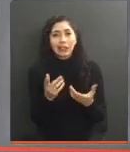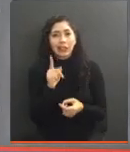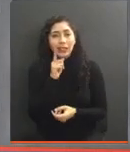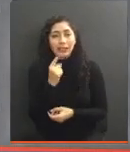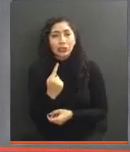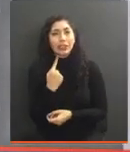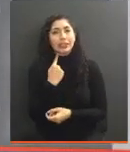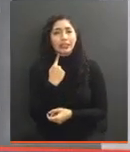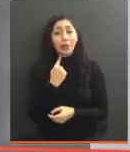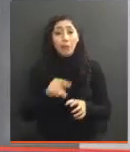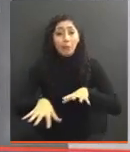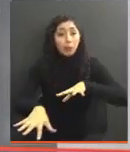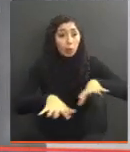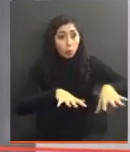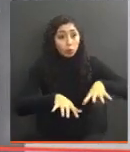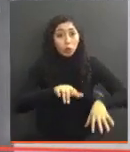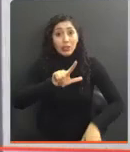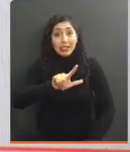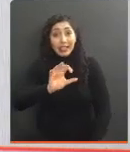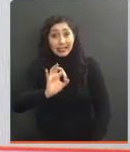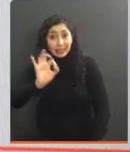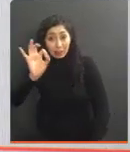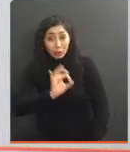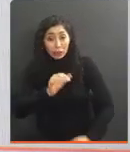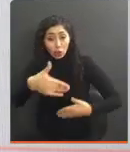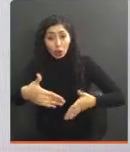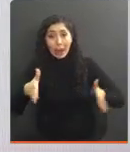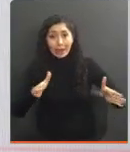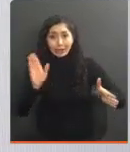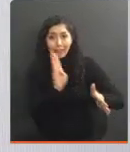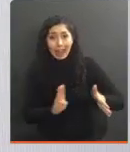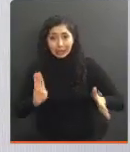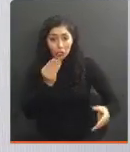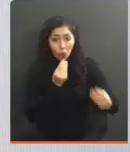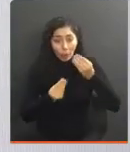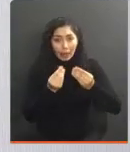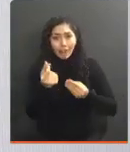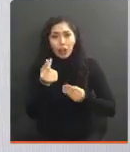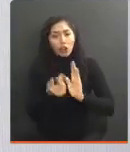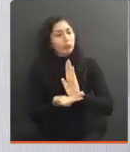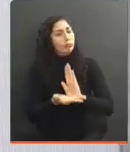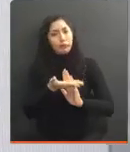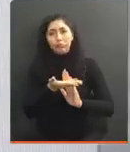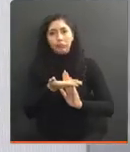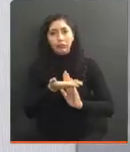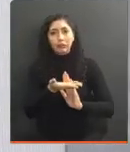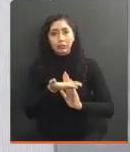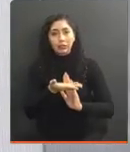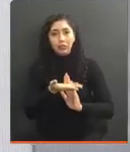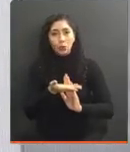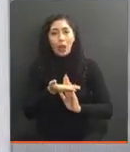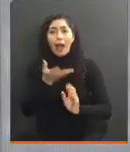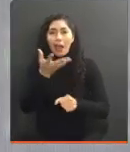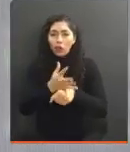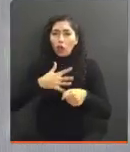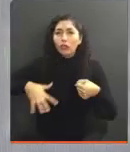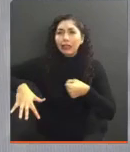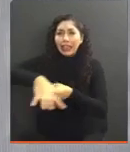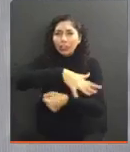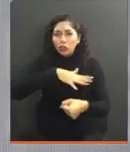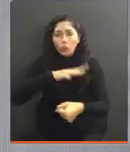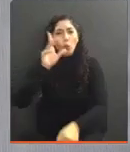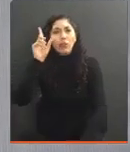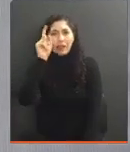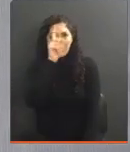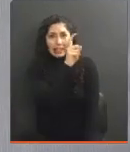de los productos, el 70% de la canasta básica, por ejemplo, suban sus valores. Esto se da en un contexto muy complejo a nivel internacional.